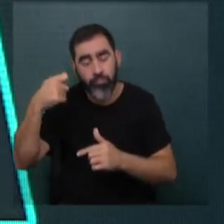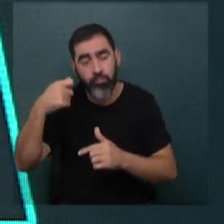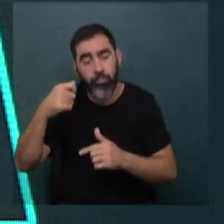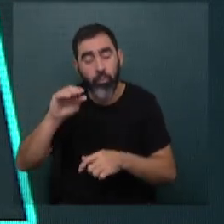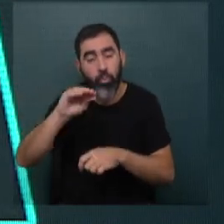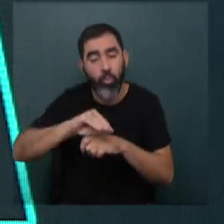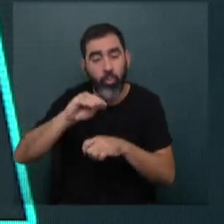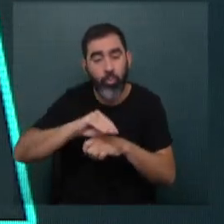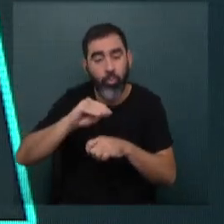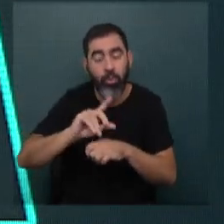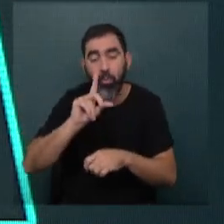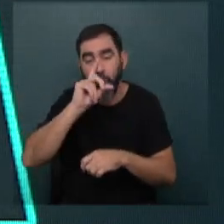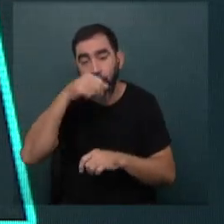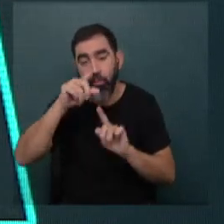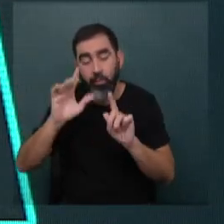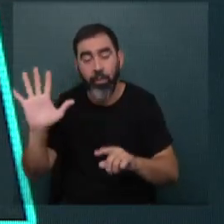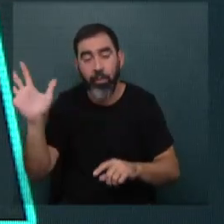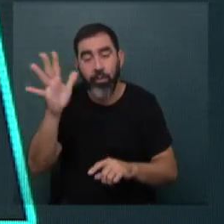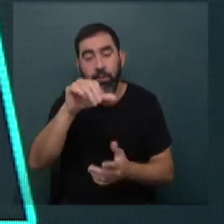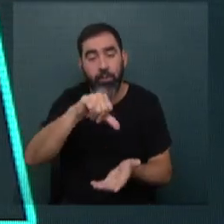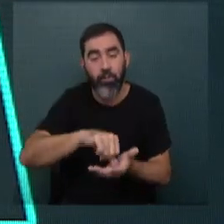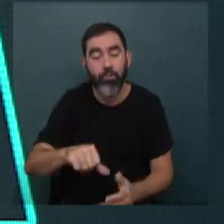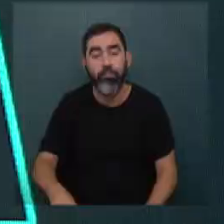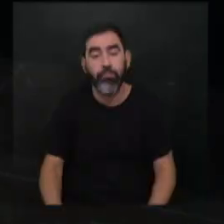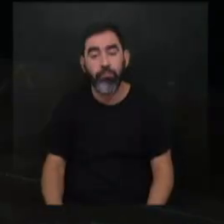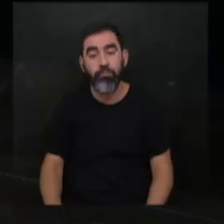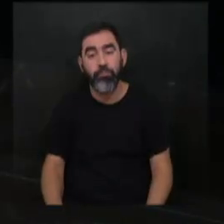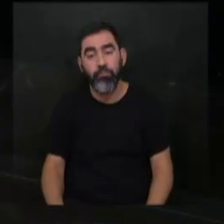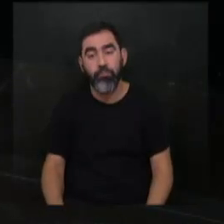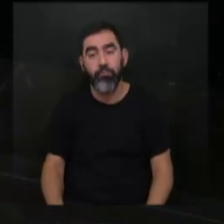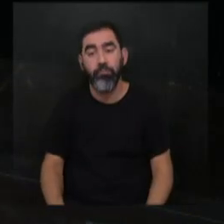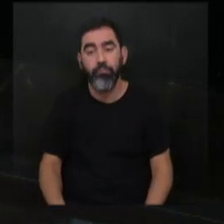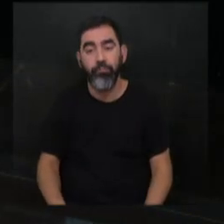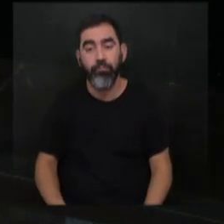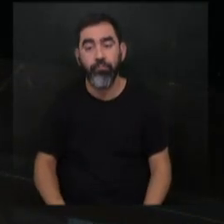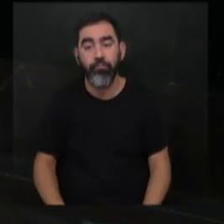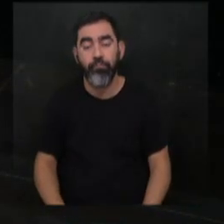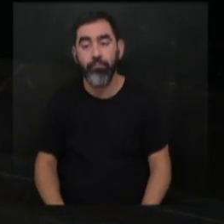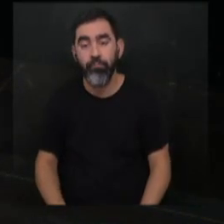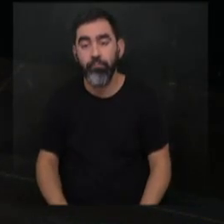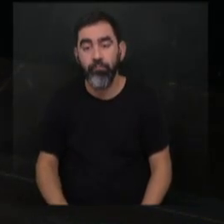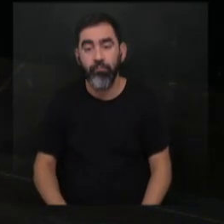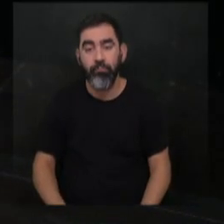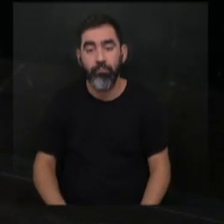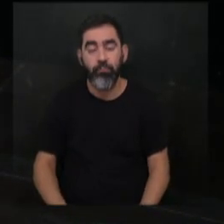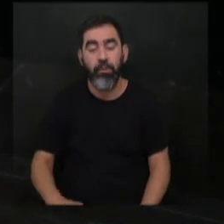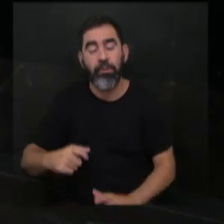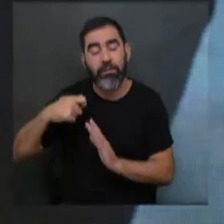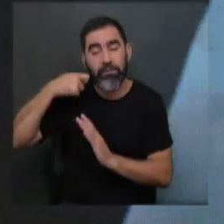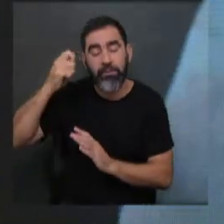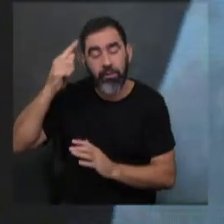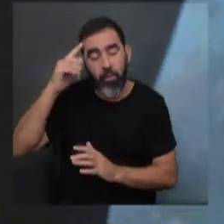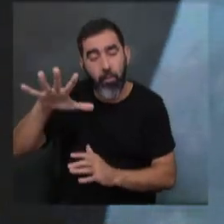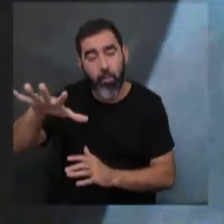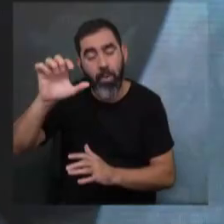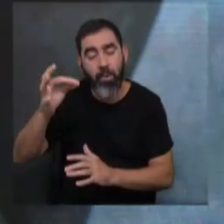centros culturales, tanto de Montevideo como del interior del país. Qué lindo, además, y ya te dijo Eduardo, el cine como memoria,